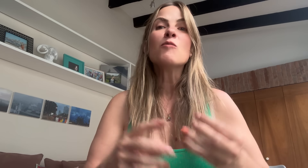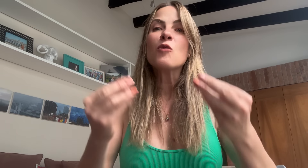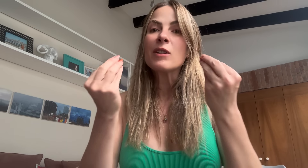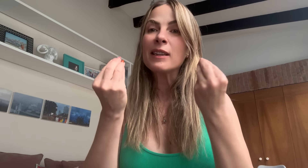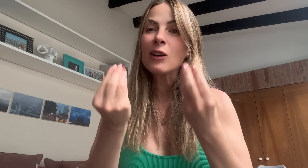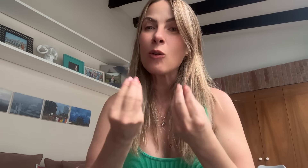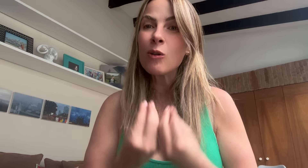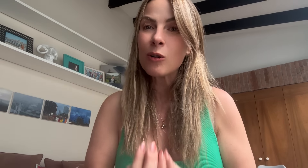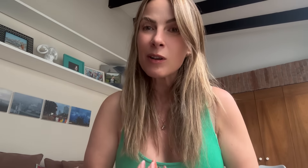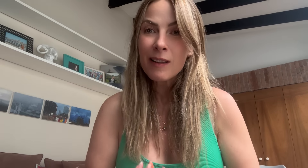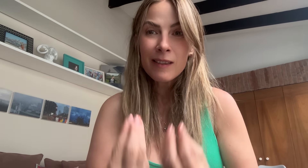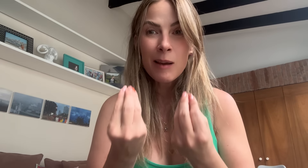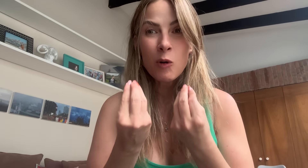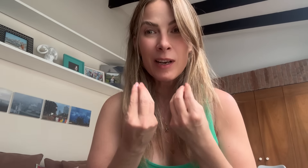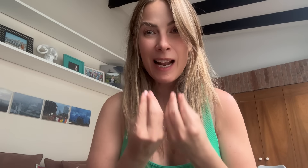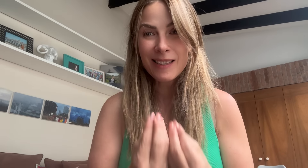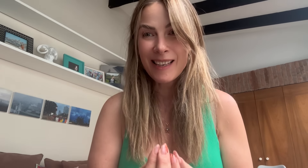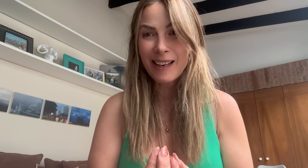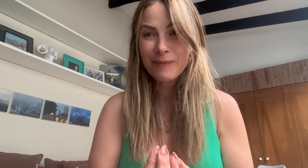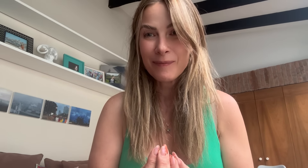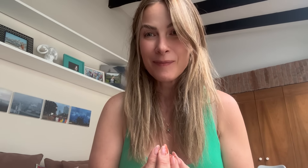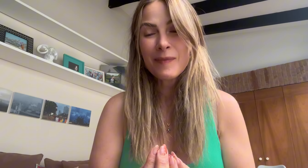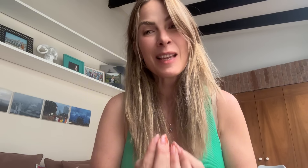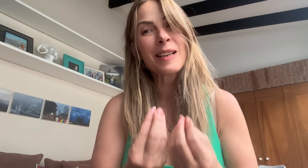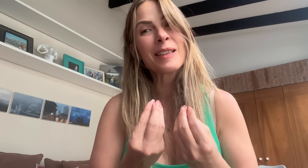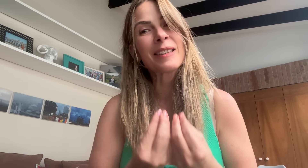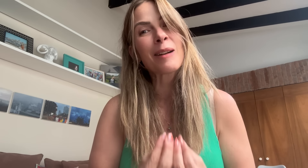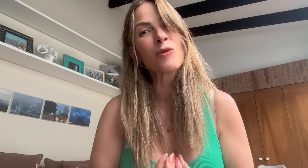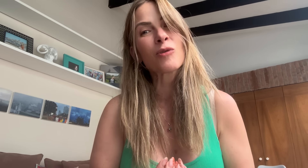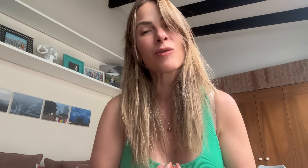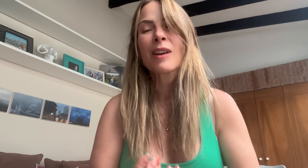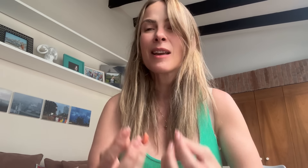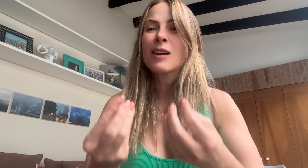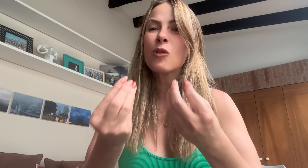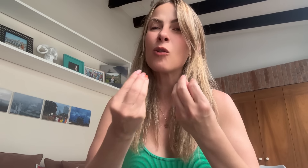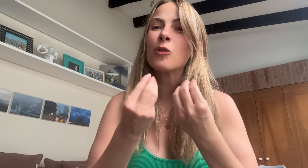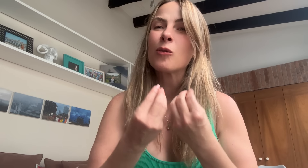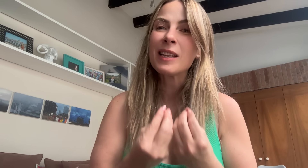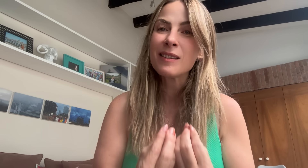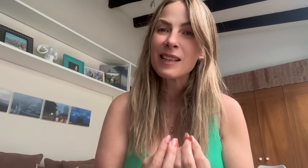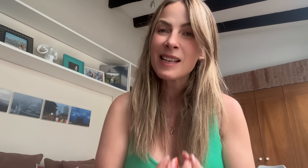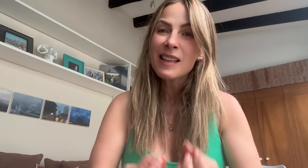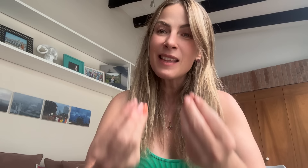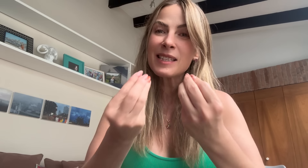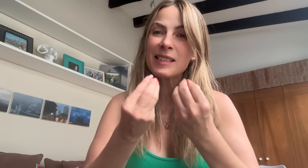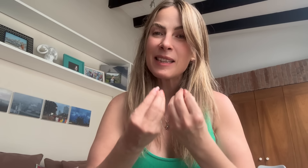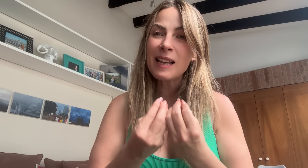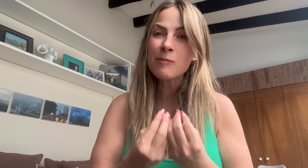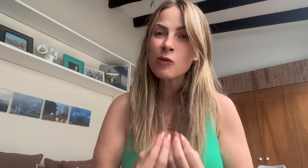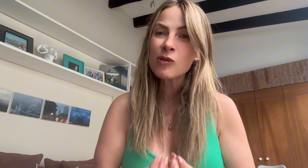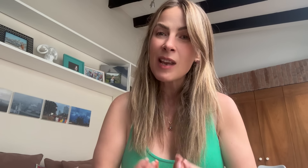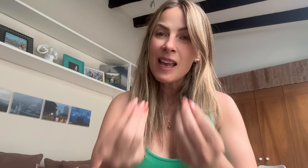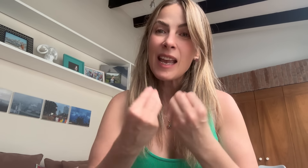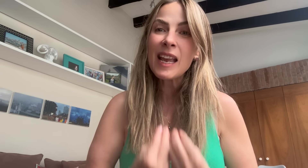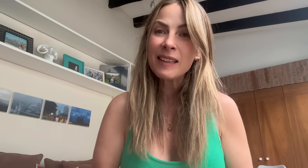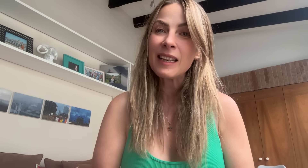y multicolor democracia. Necesitamos congruentes,